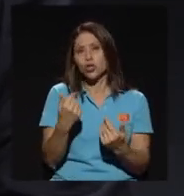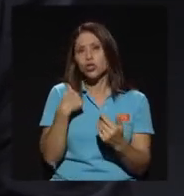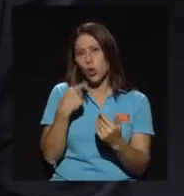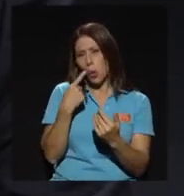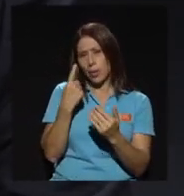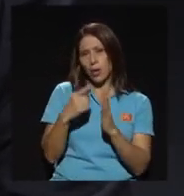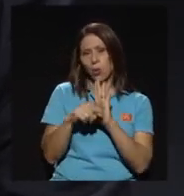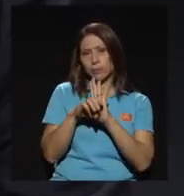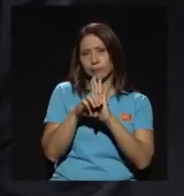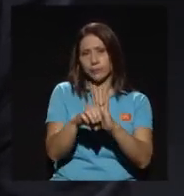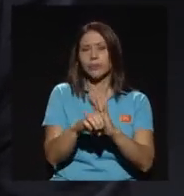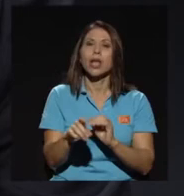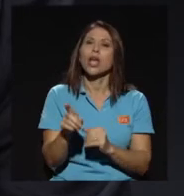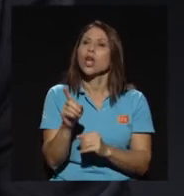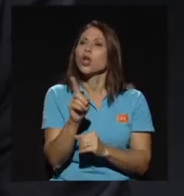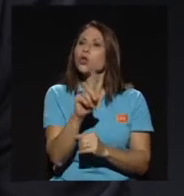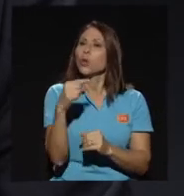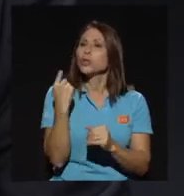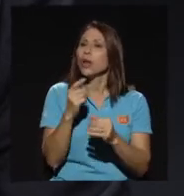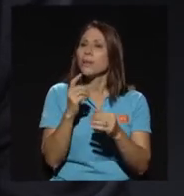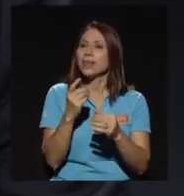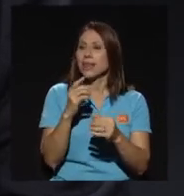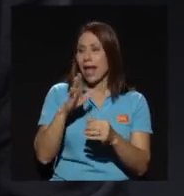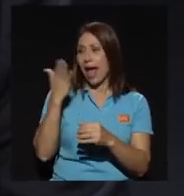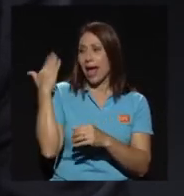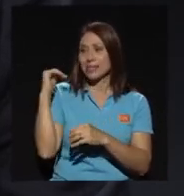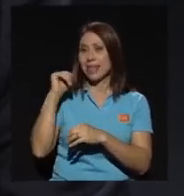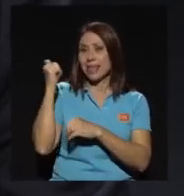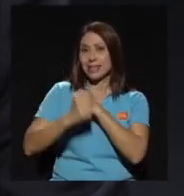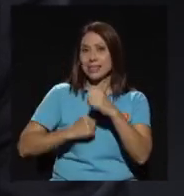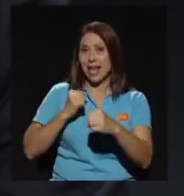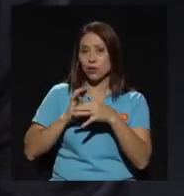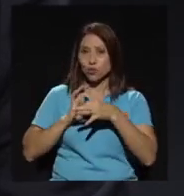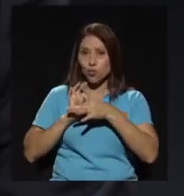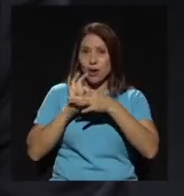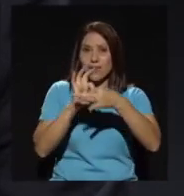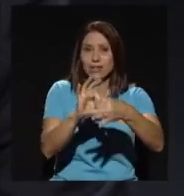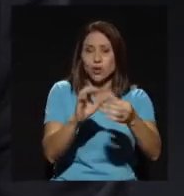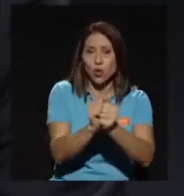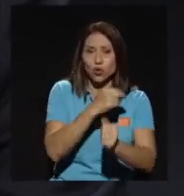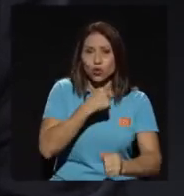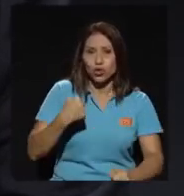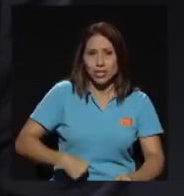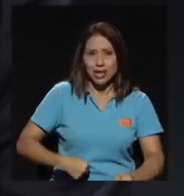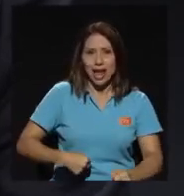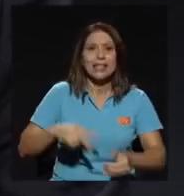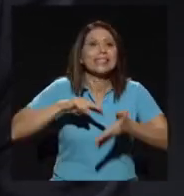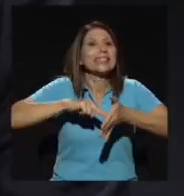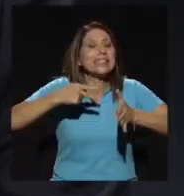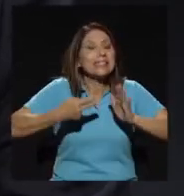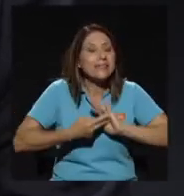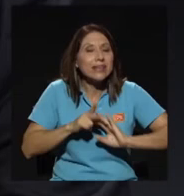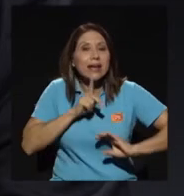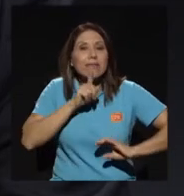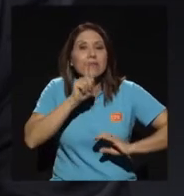más que una relación con chinas de 10 años fue abrirle a la sociedad costarricense la